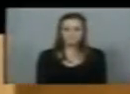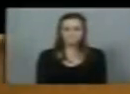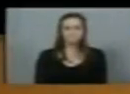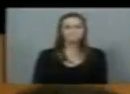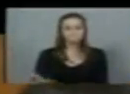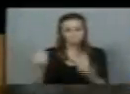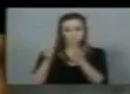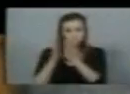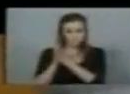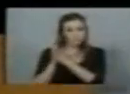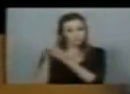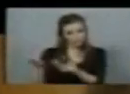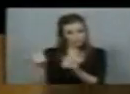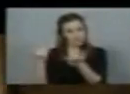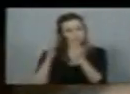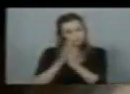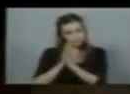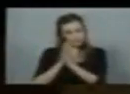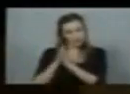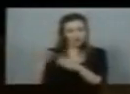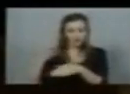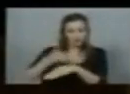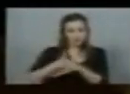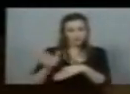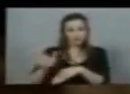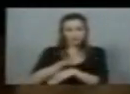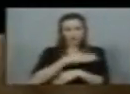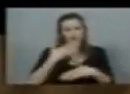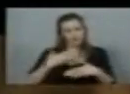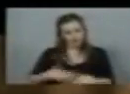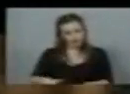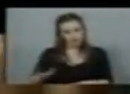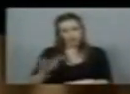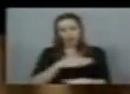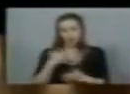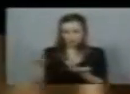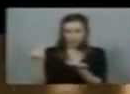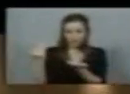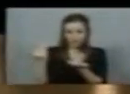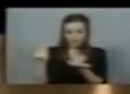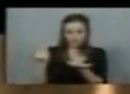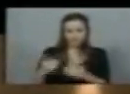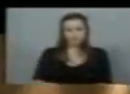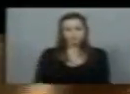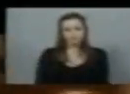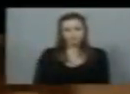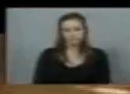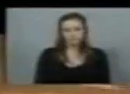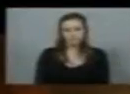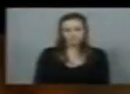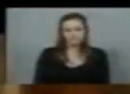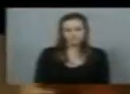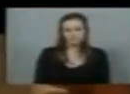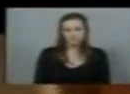Pasen, por favor. Pasen, por favor. Todos los taquígrafos, pasen todos. Vamos. Vamos.